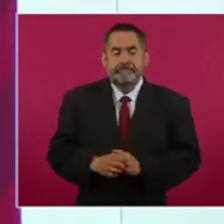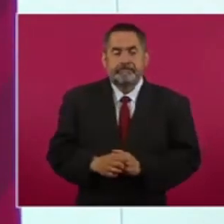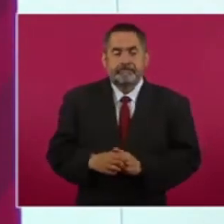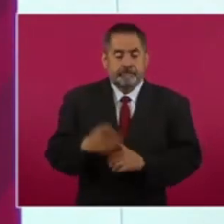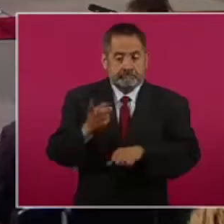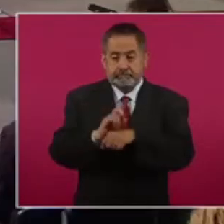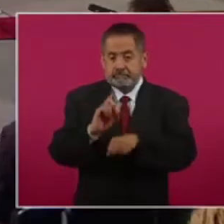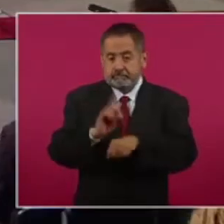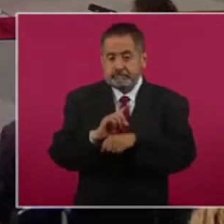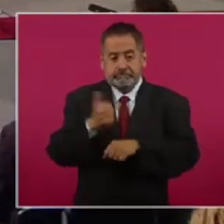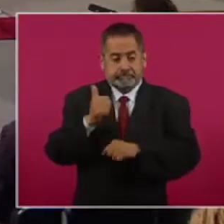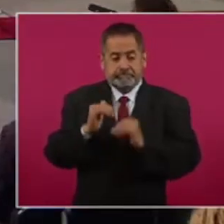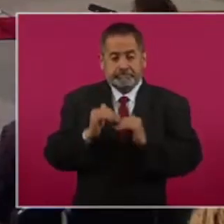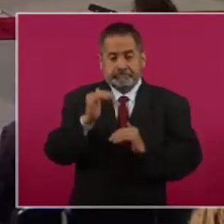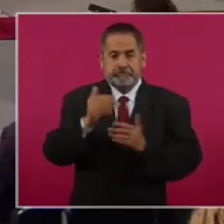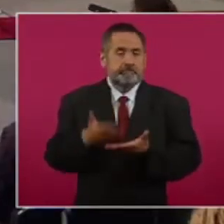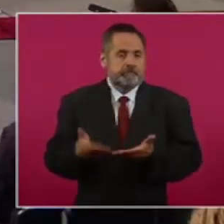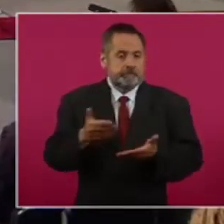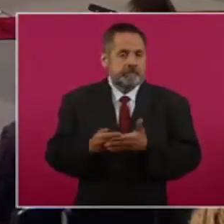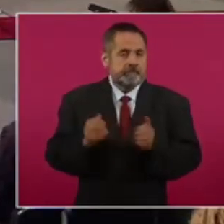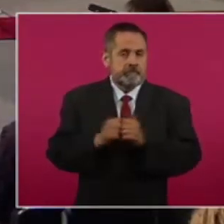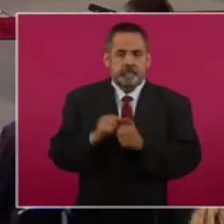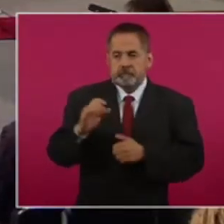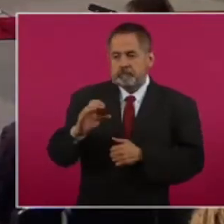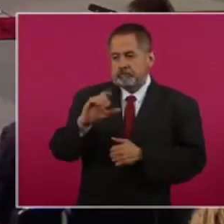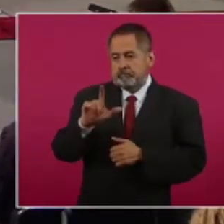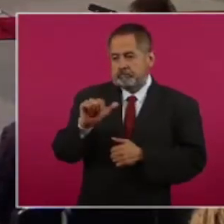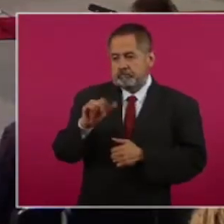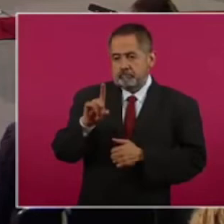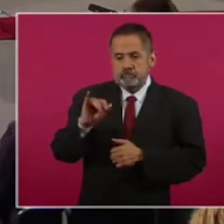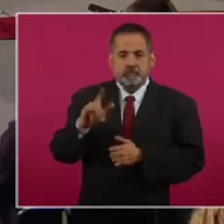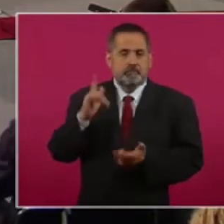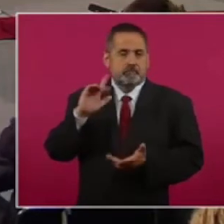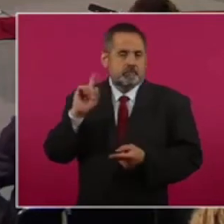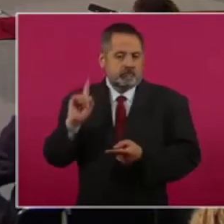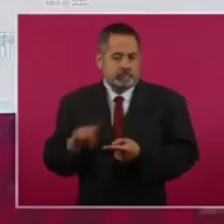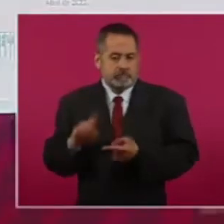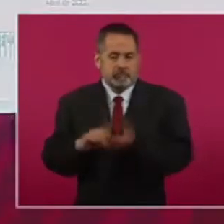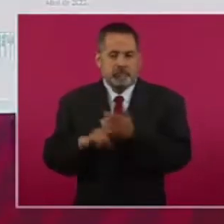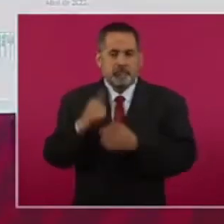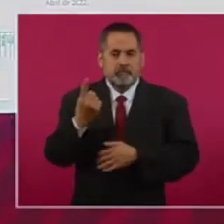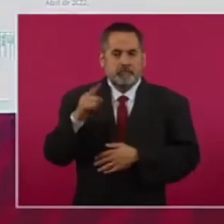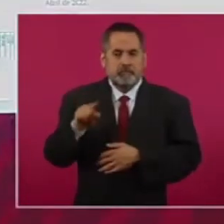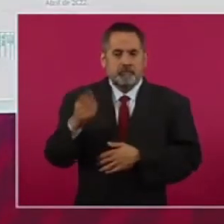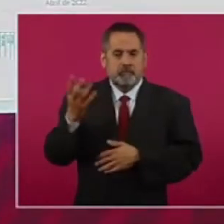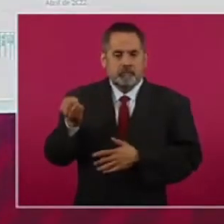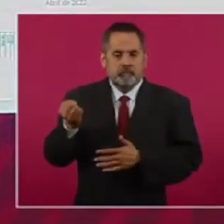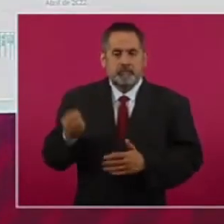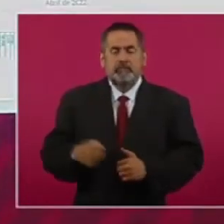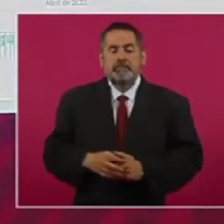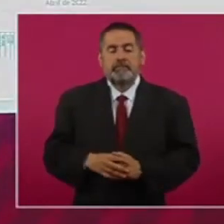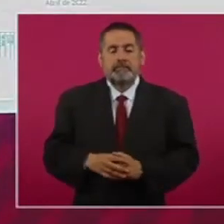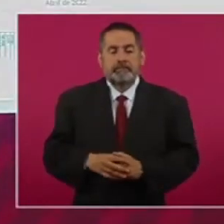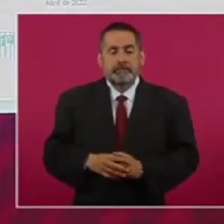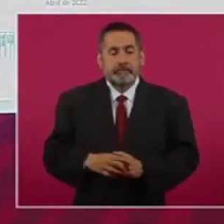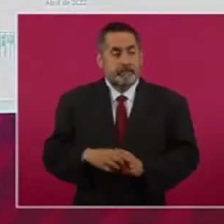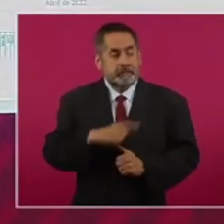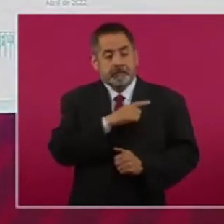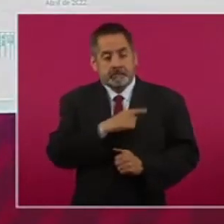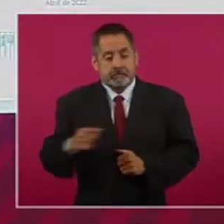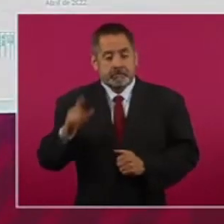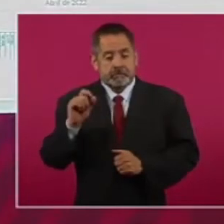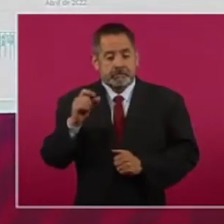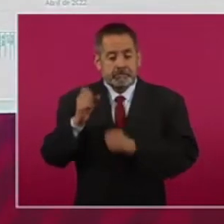6 diarios. Y ahora con Claudia lo bajó a 1.9 después de 20